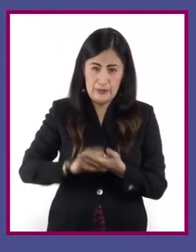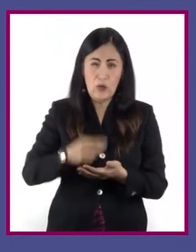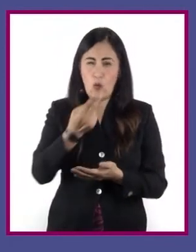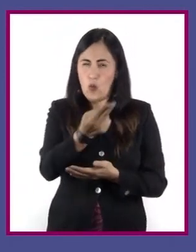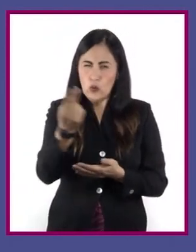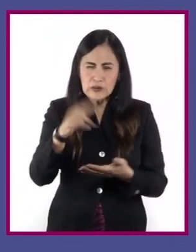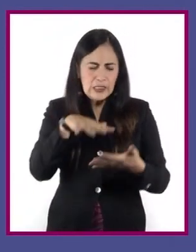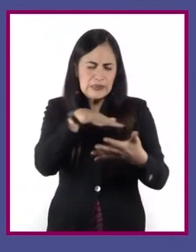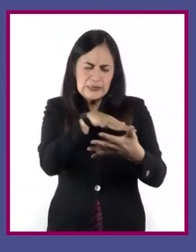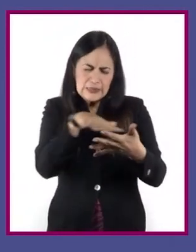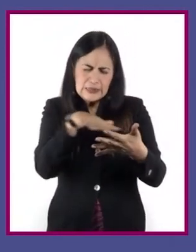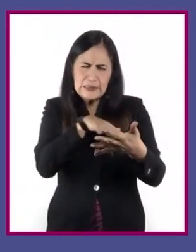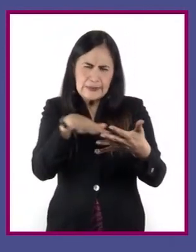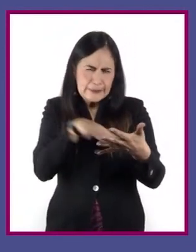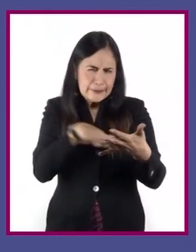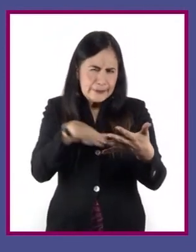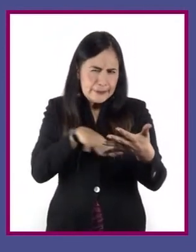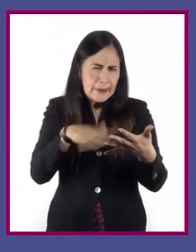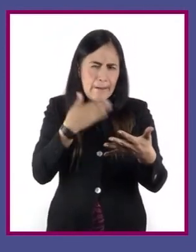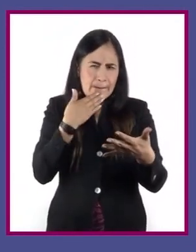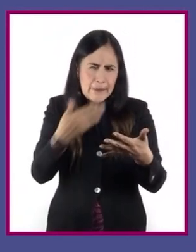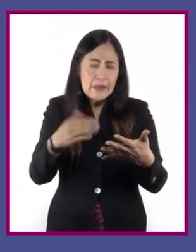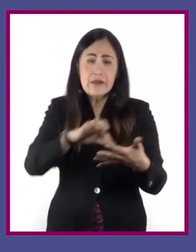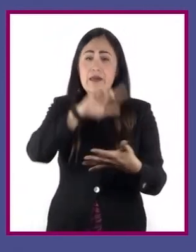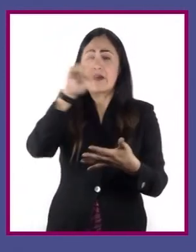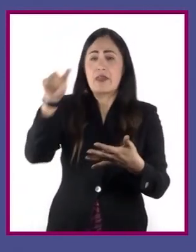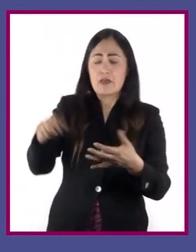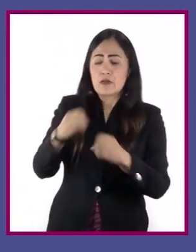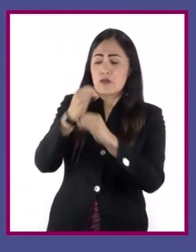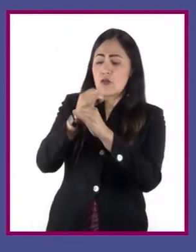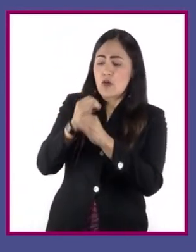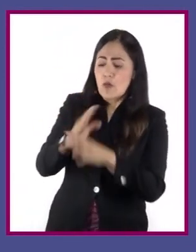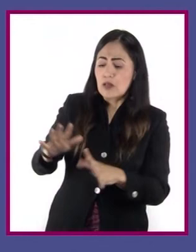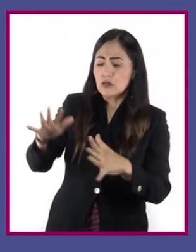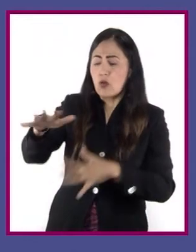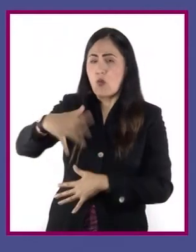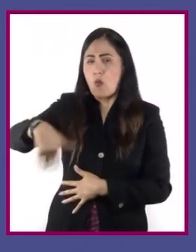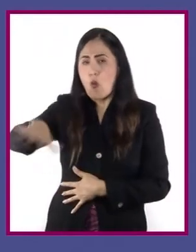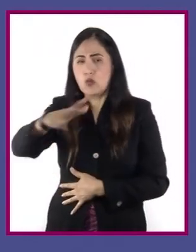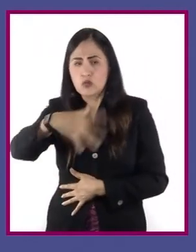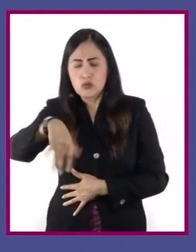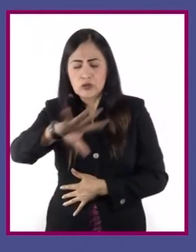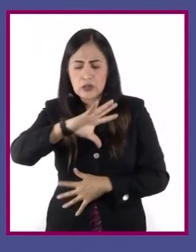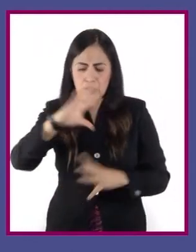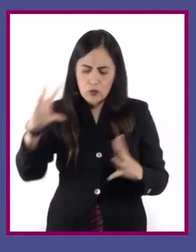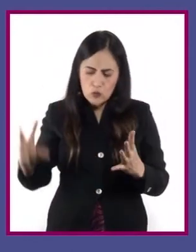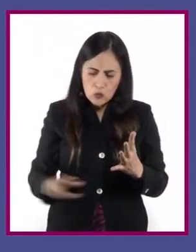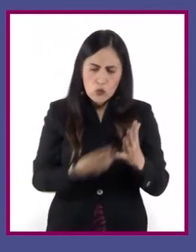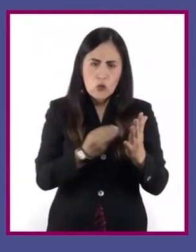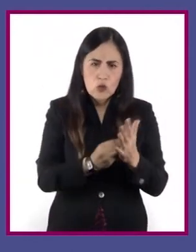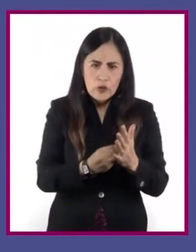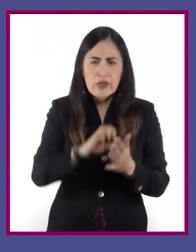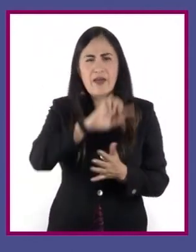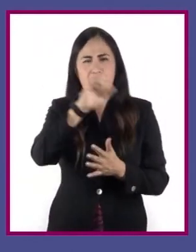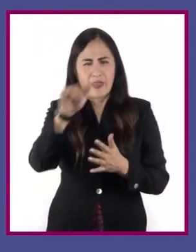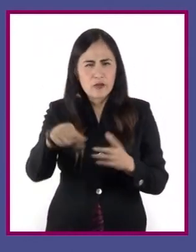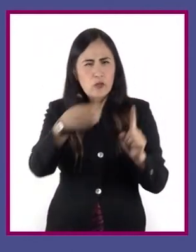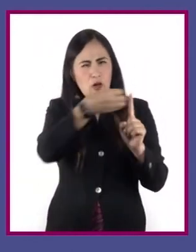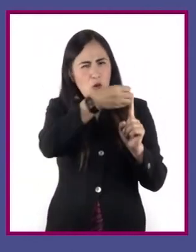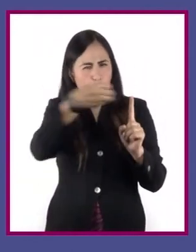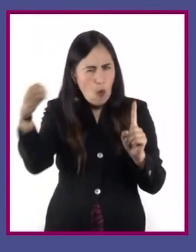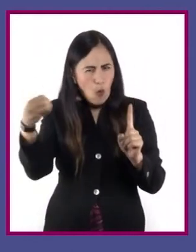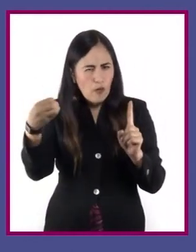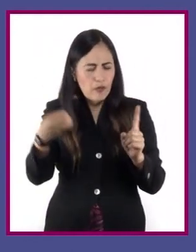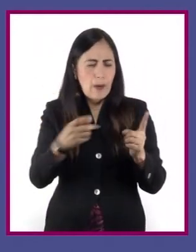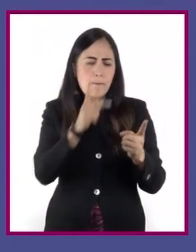bien y buscar información para complementar y luego revisar su lógica, ortografía